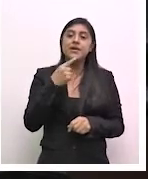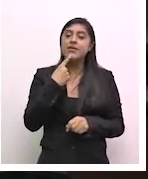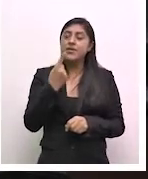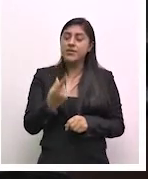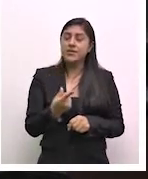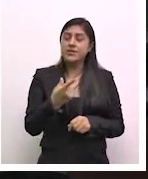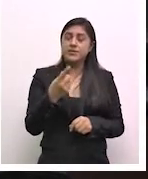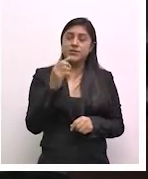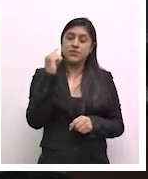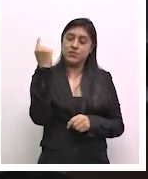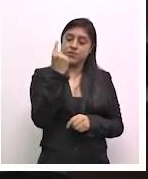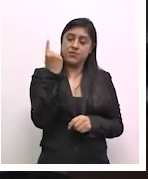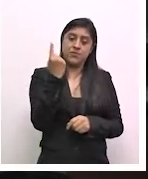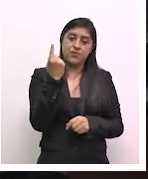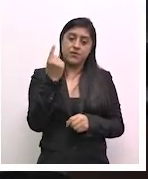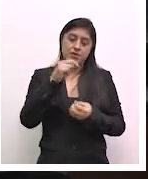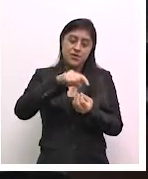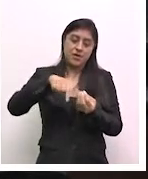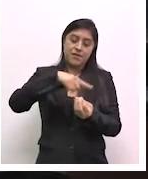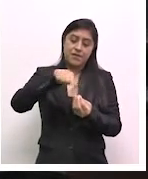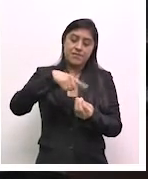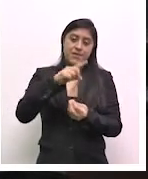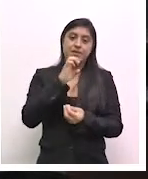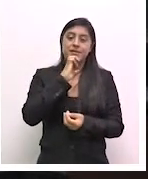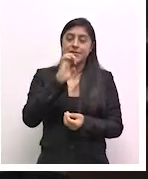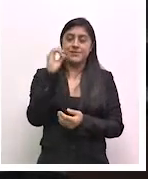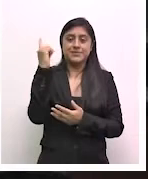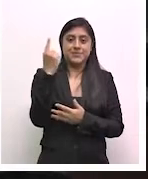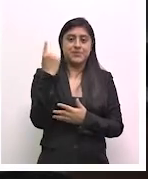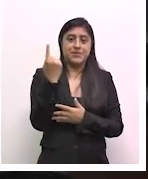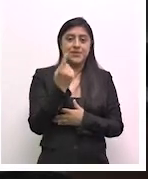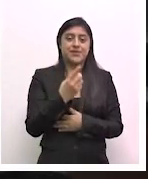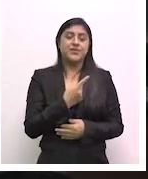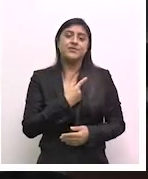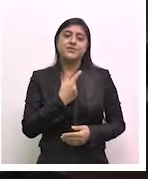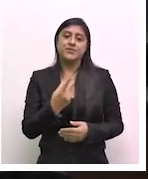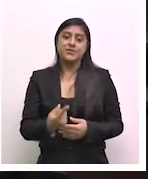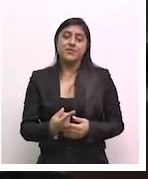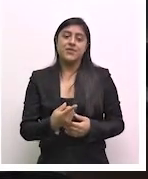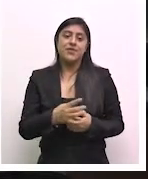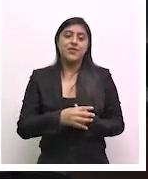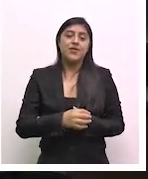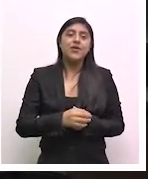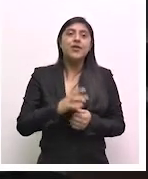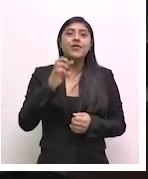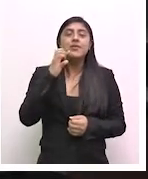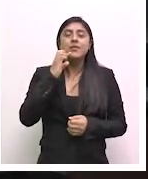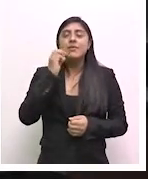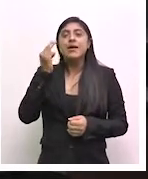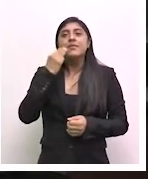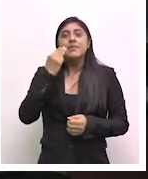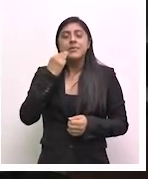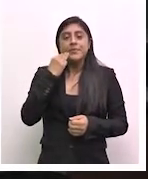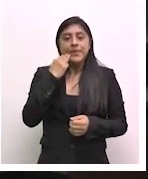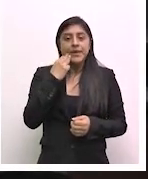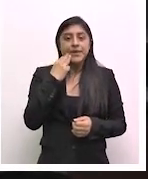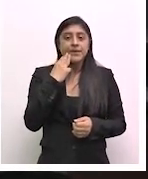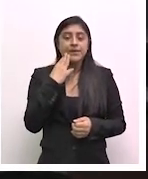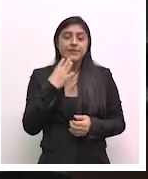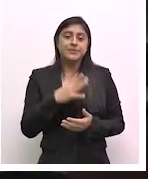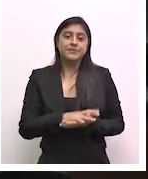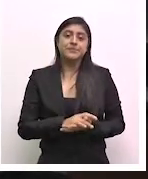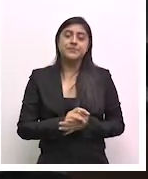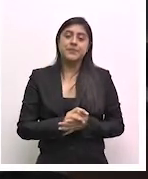mí uno de los principios y un valor que yo tengo es que la familia es primero y no solo mi familia sanguínea con mis padres con mis